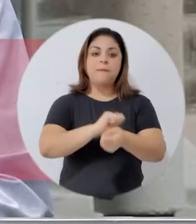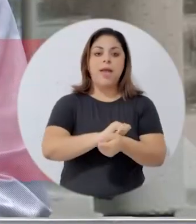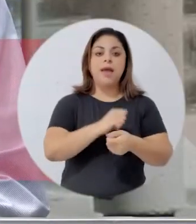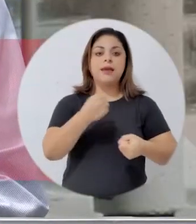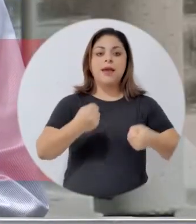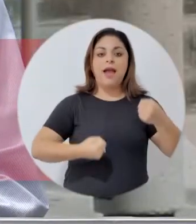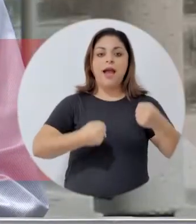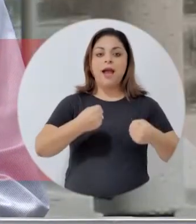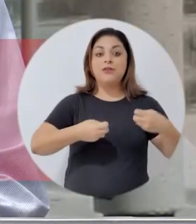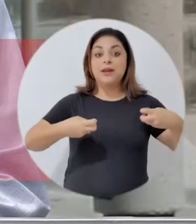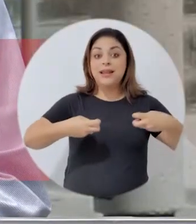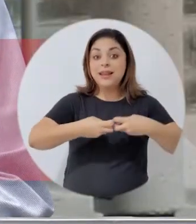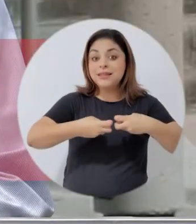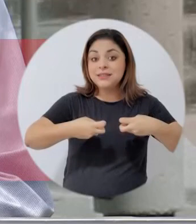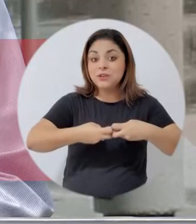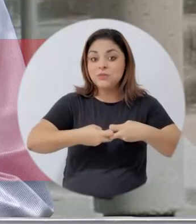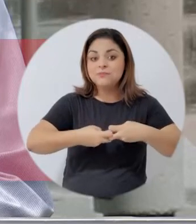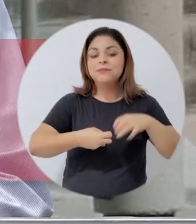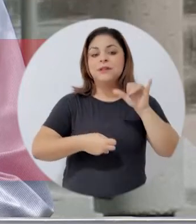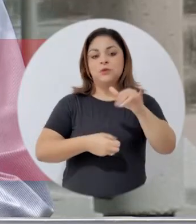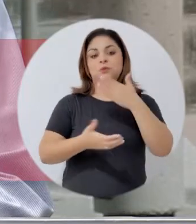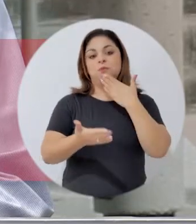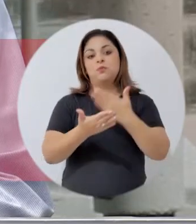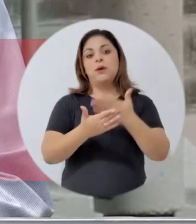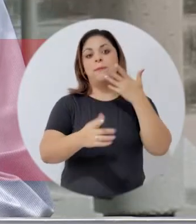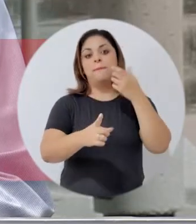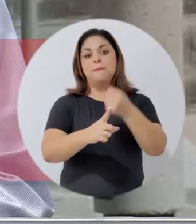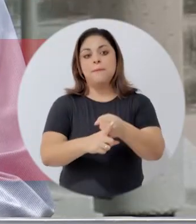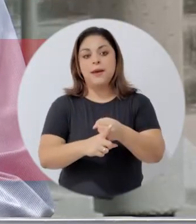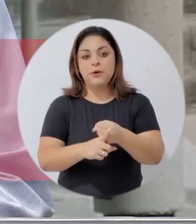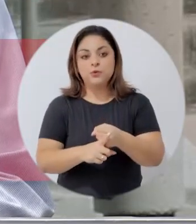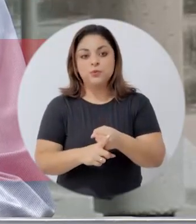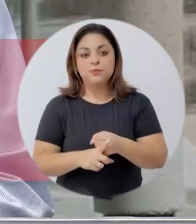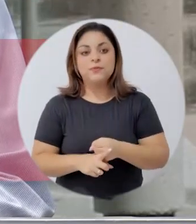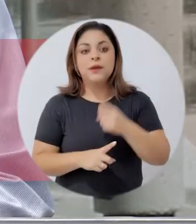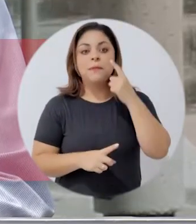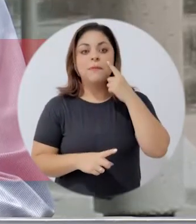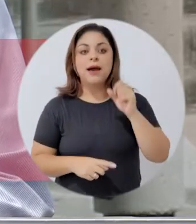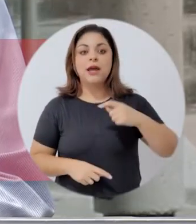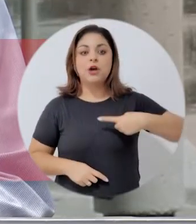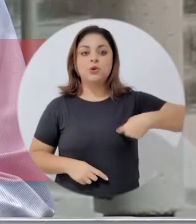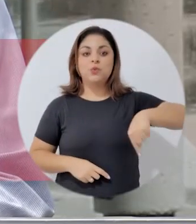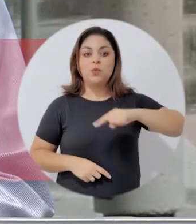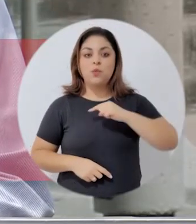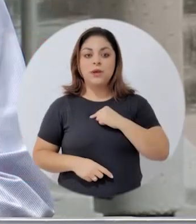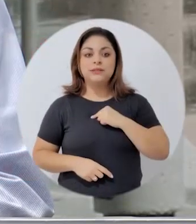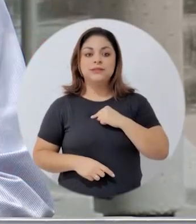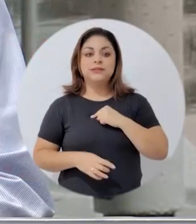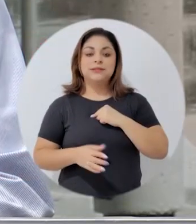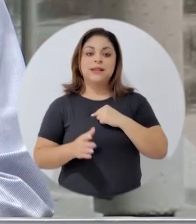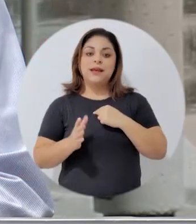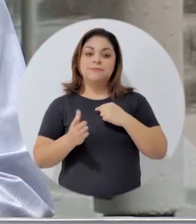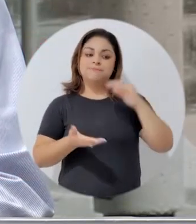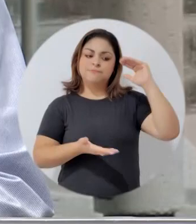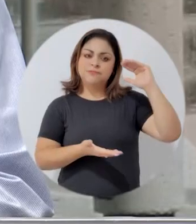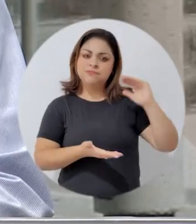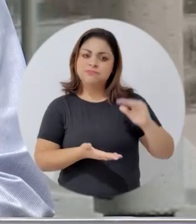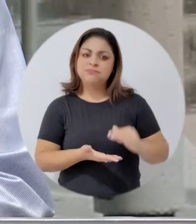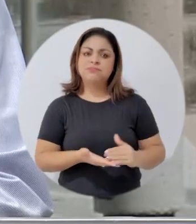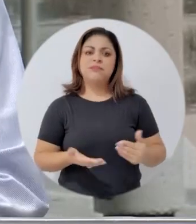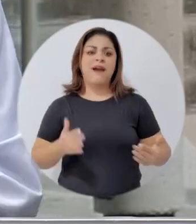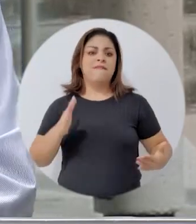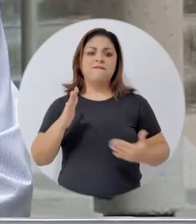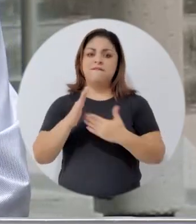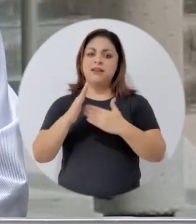eléctrico, creo que eso tendría un impacto a nivel de nuestra huella de carbono en